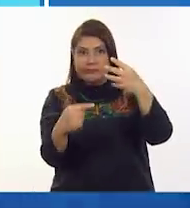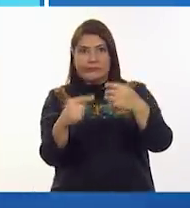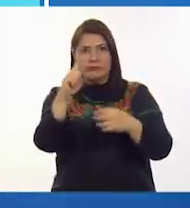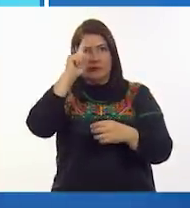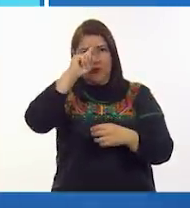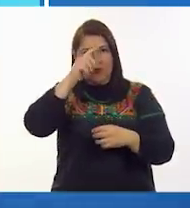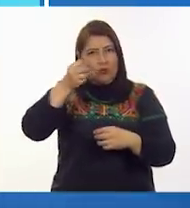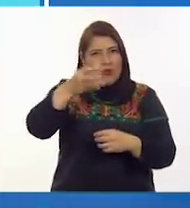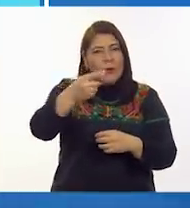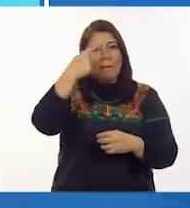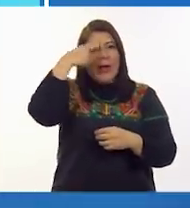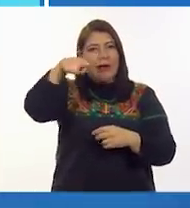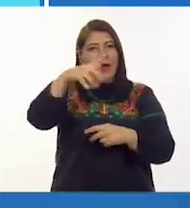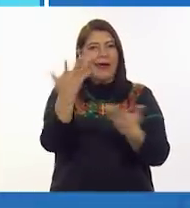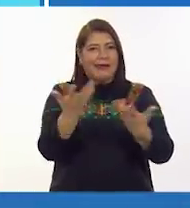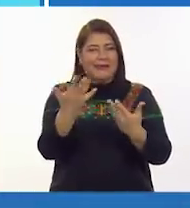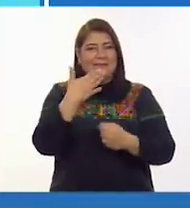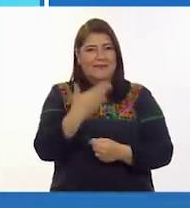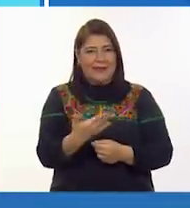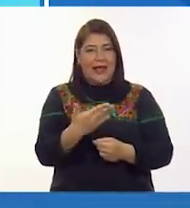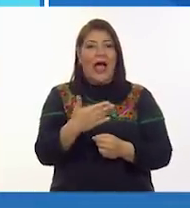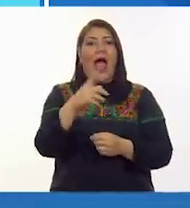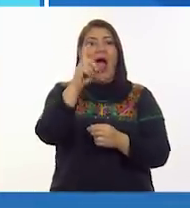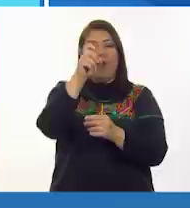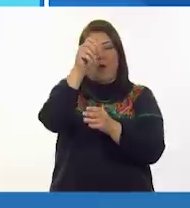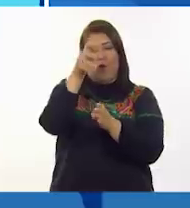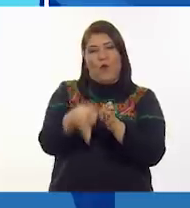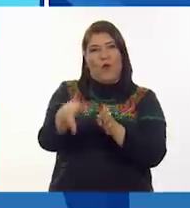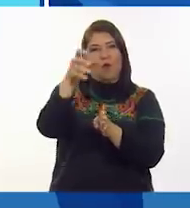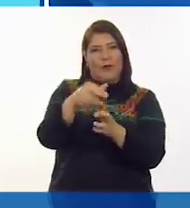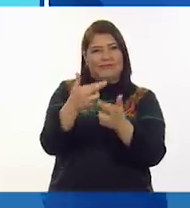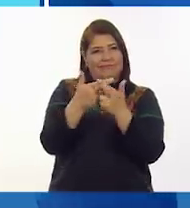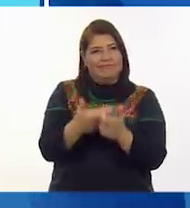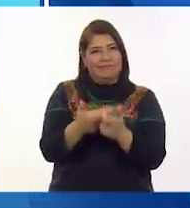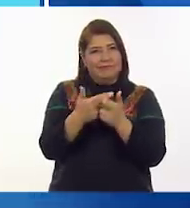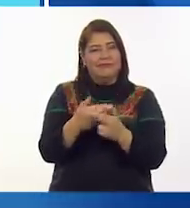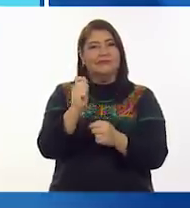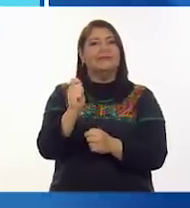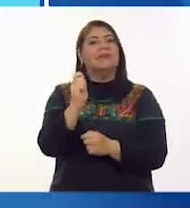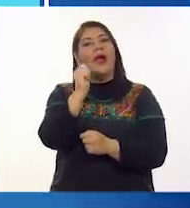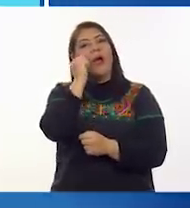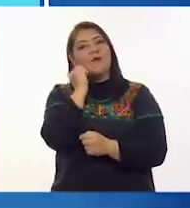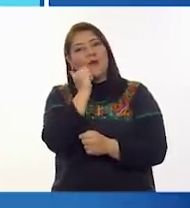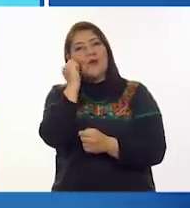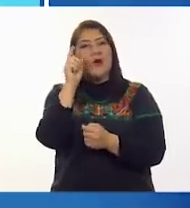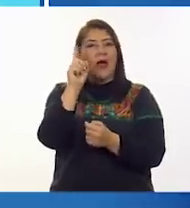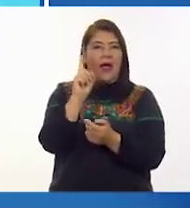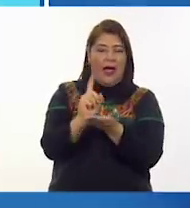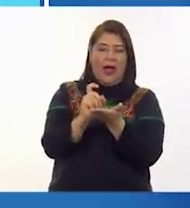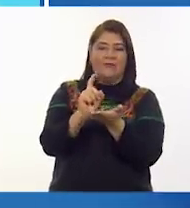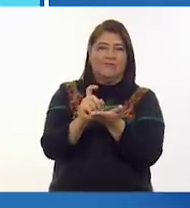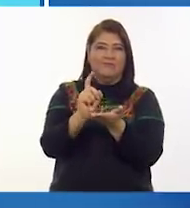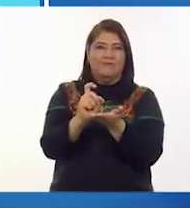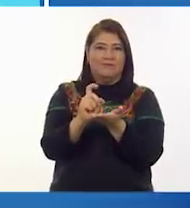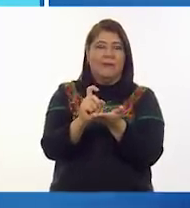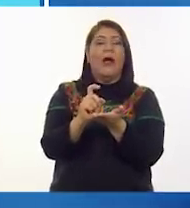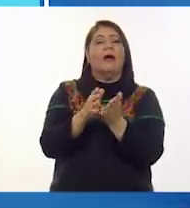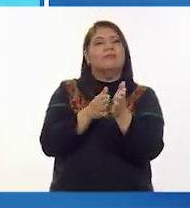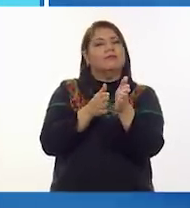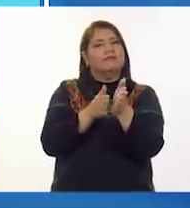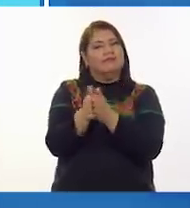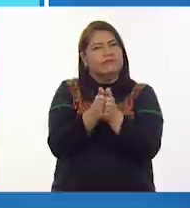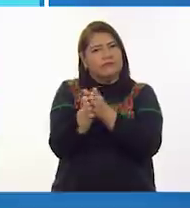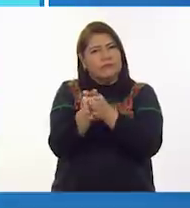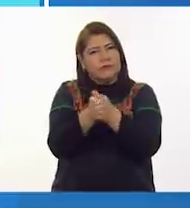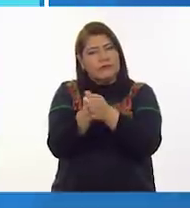hacerlo correctamente. Moja tus manos. Usa suficiente jabón. Frota tus palmas una